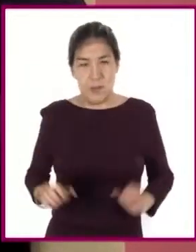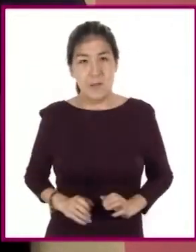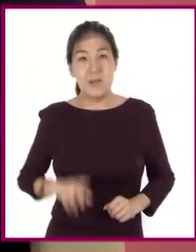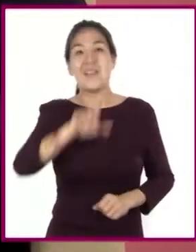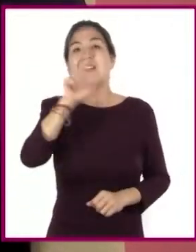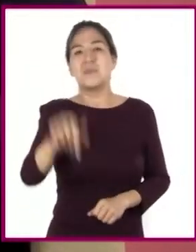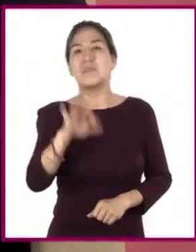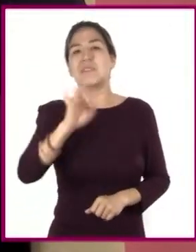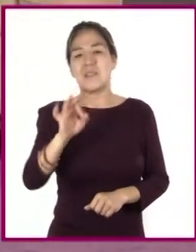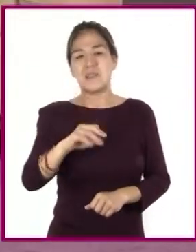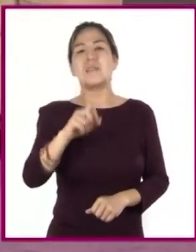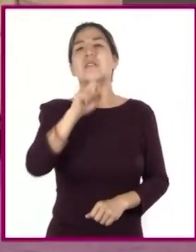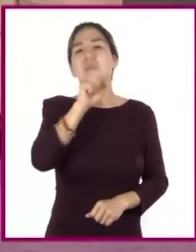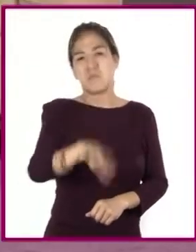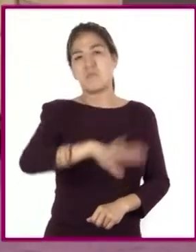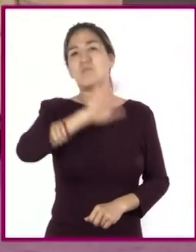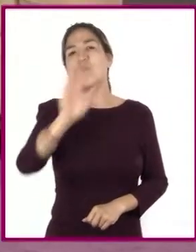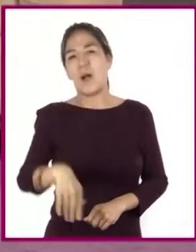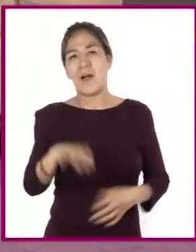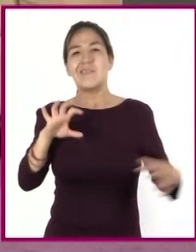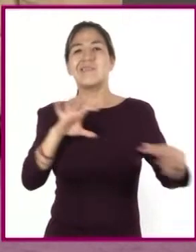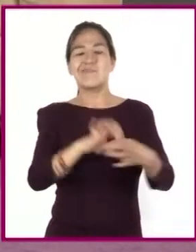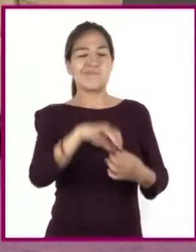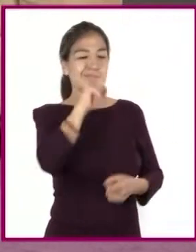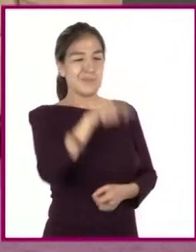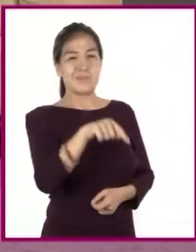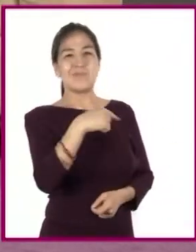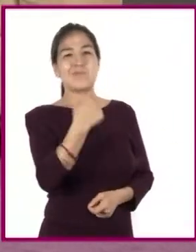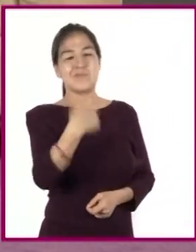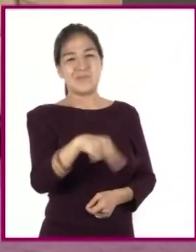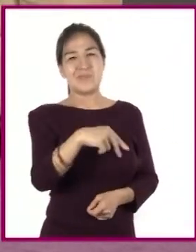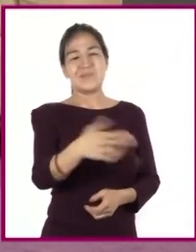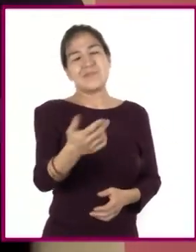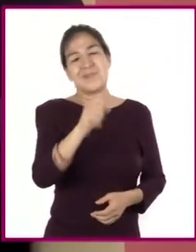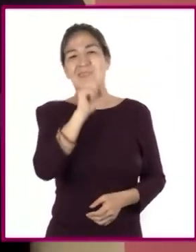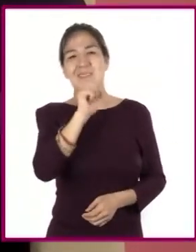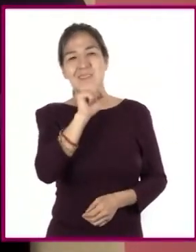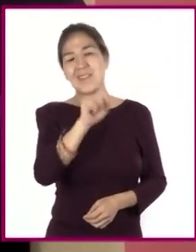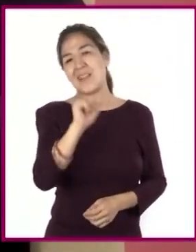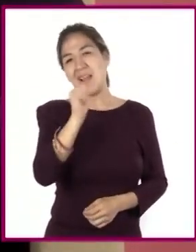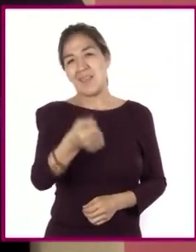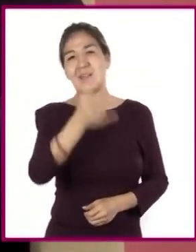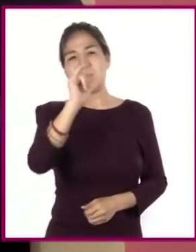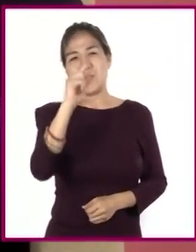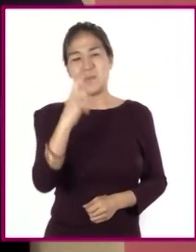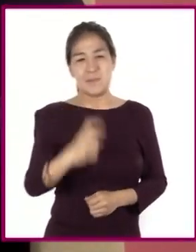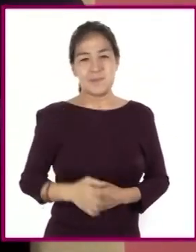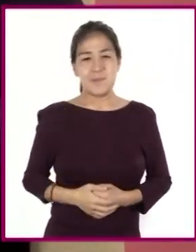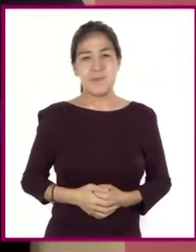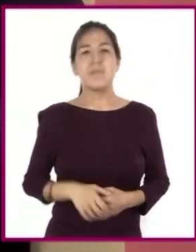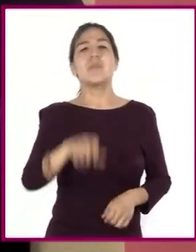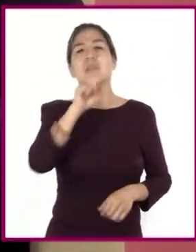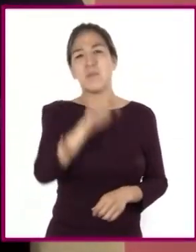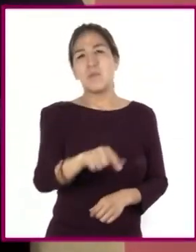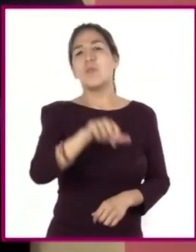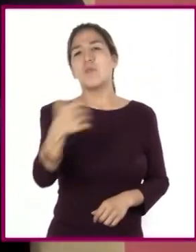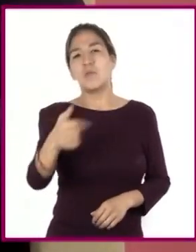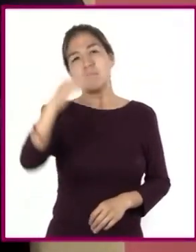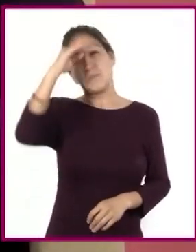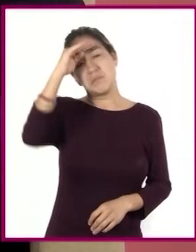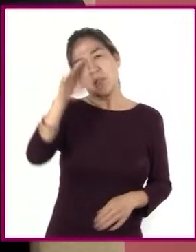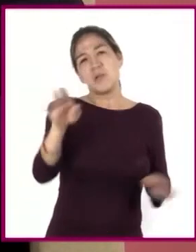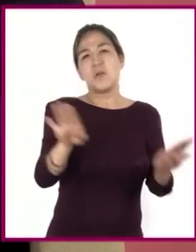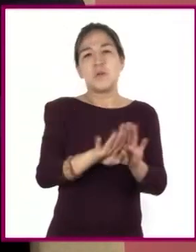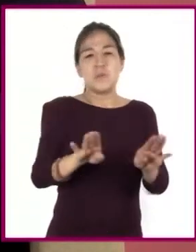puede tener inclusive muerte asociada a este proceso. Y bueno, en general todos los procesos que podamos pensar requieren